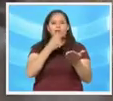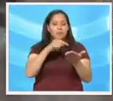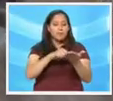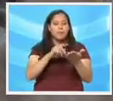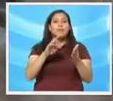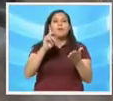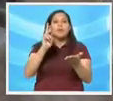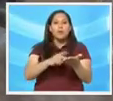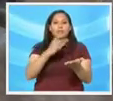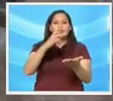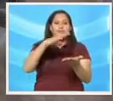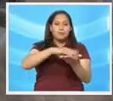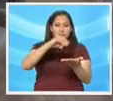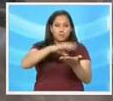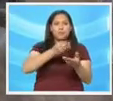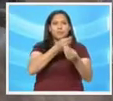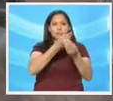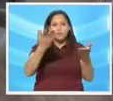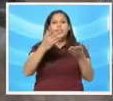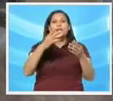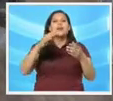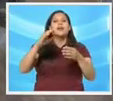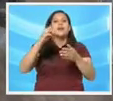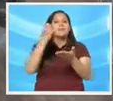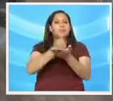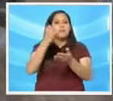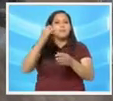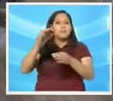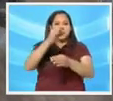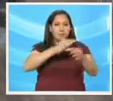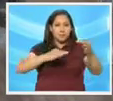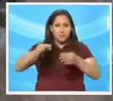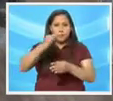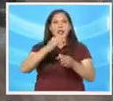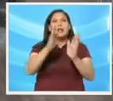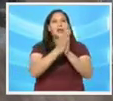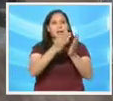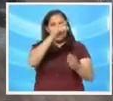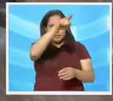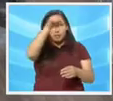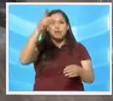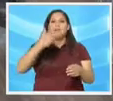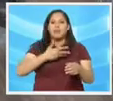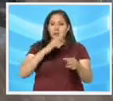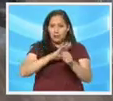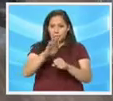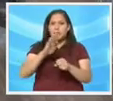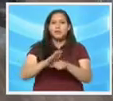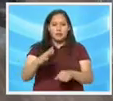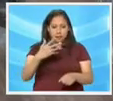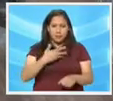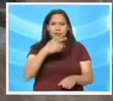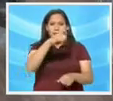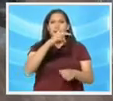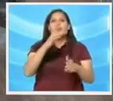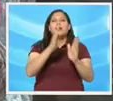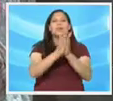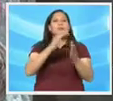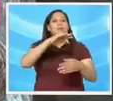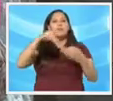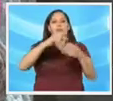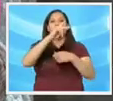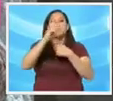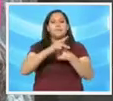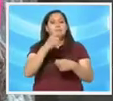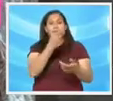ser reeditada completa por Editorial Planeta, Ah, muy está bien. en todas las librerías de la ciudad, en todas las librerías del país, y esta